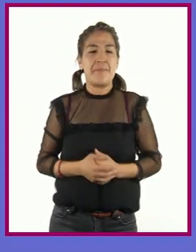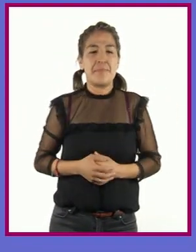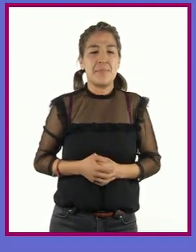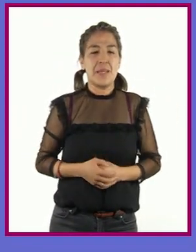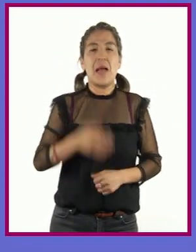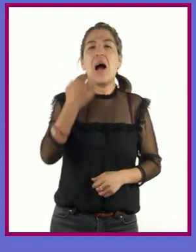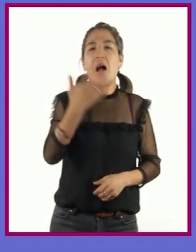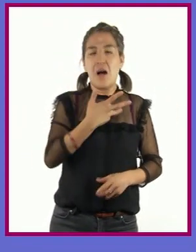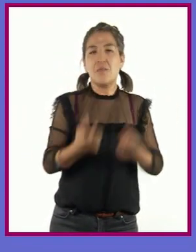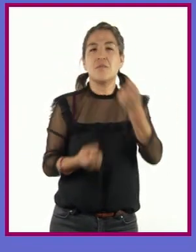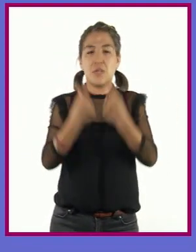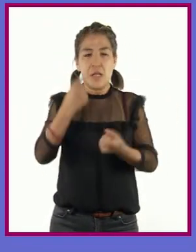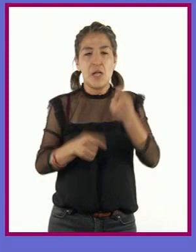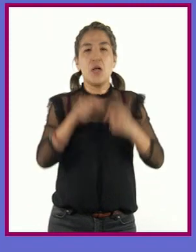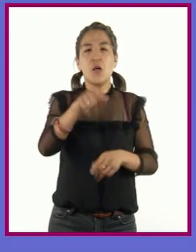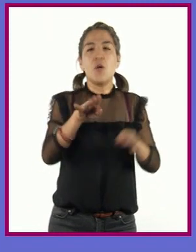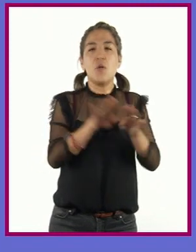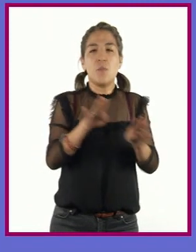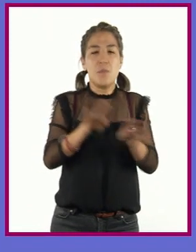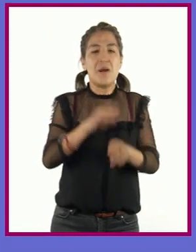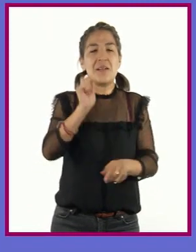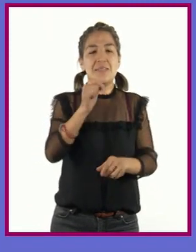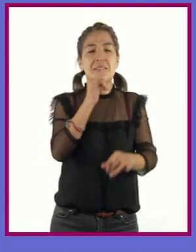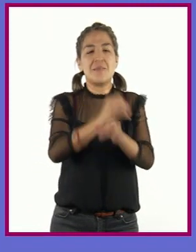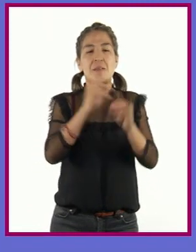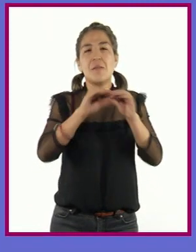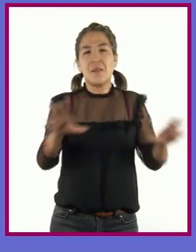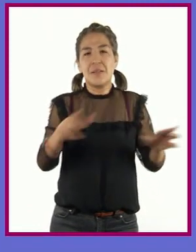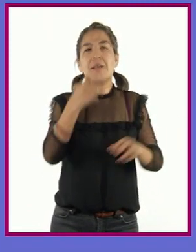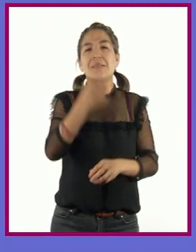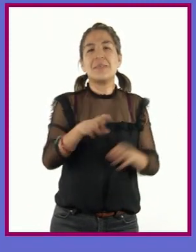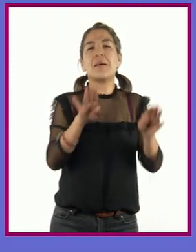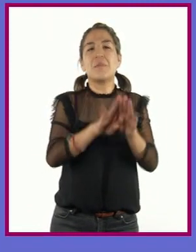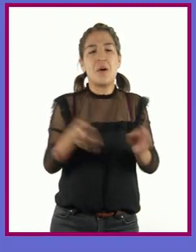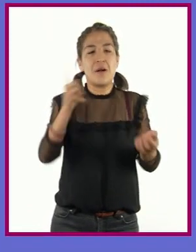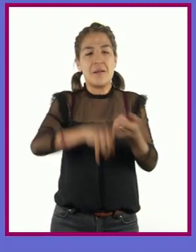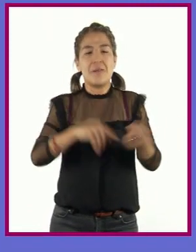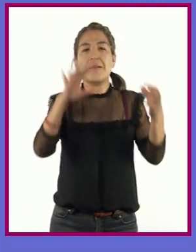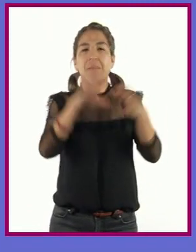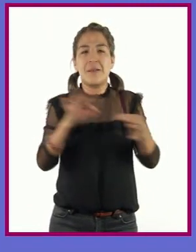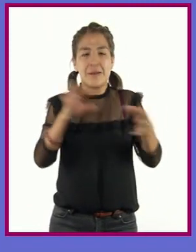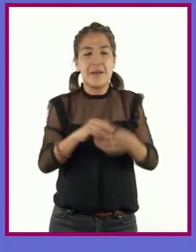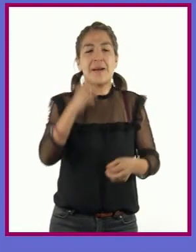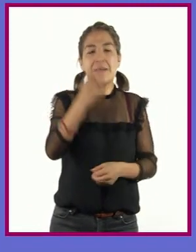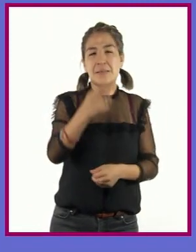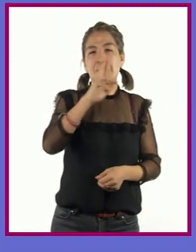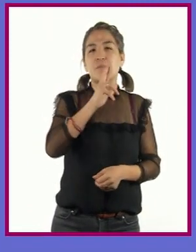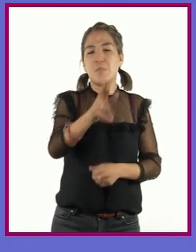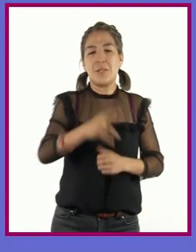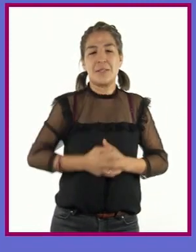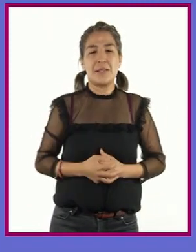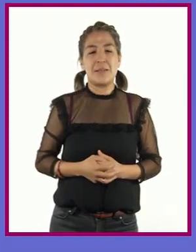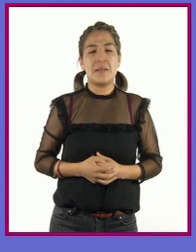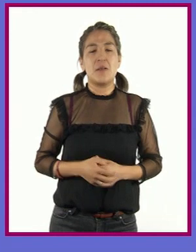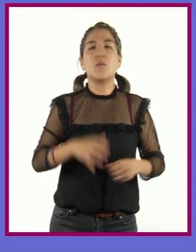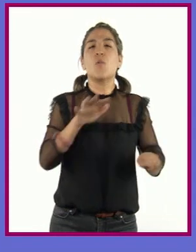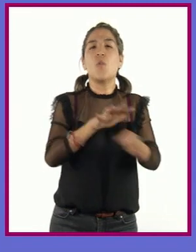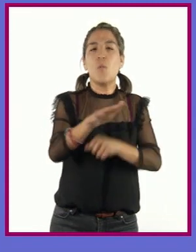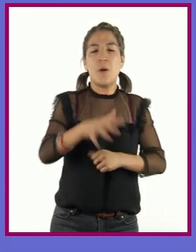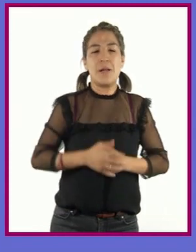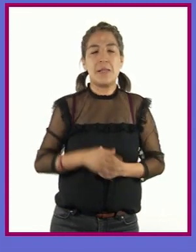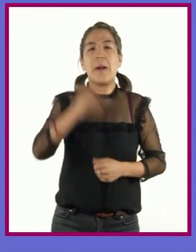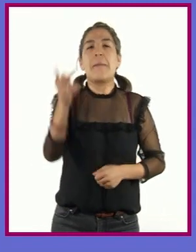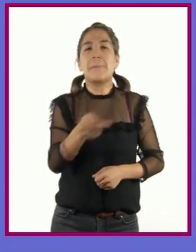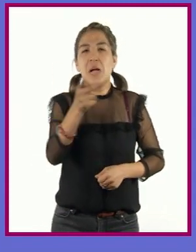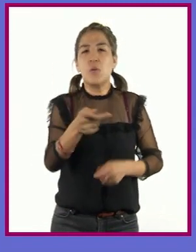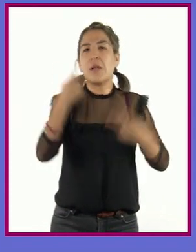Hay varias fuentes de información que pueden ser utilizadas dependiendo del tema que se esté buscando resolver, tales como